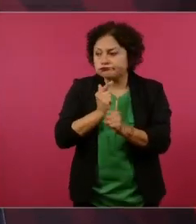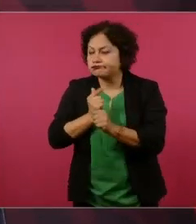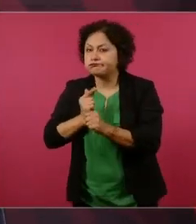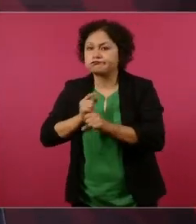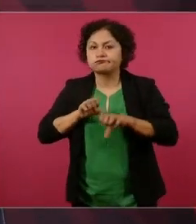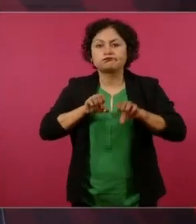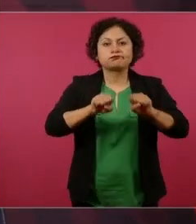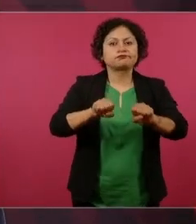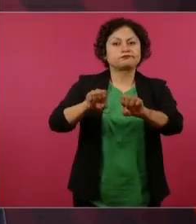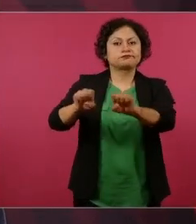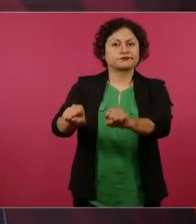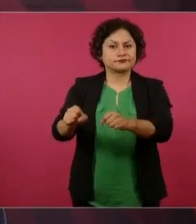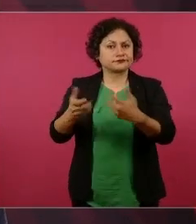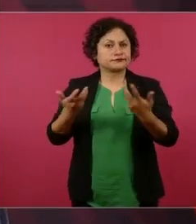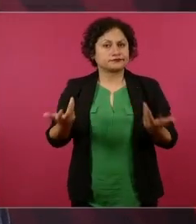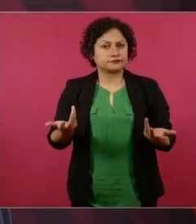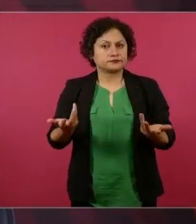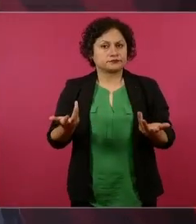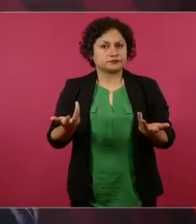relaciones